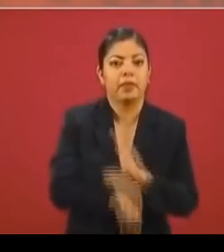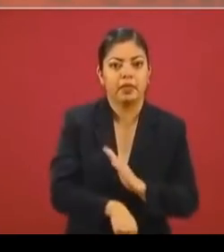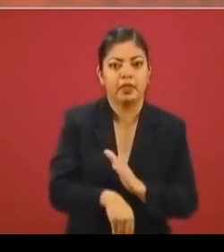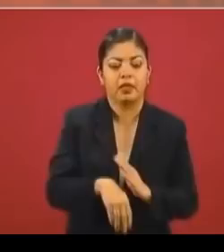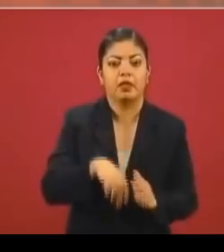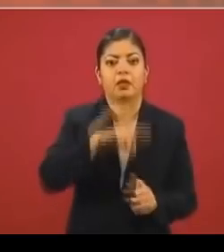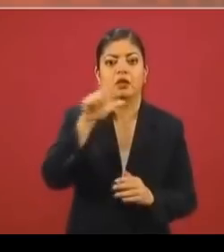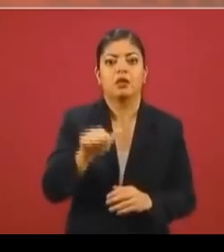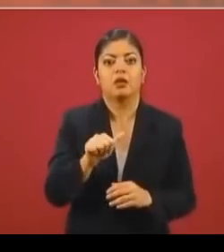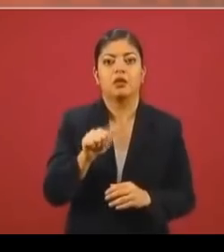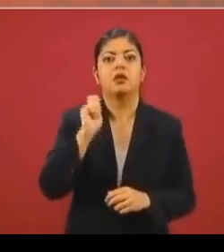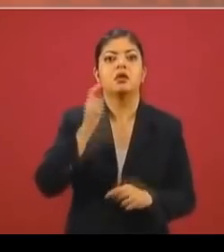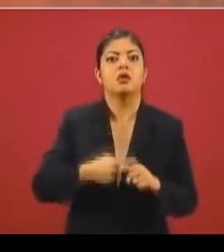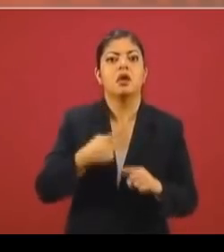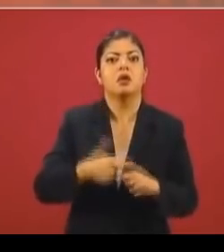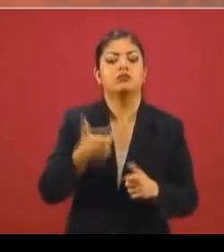a los de arriba.